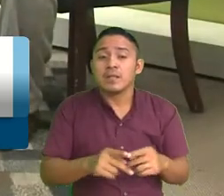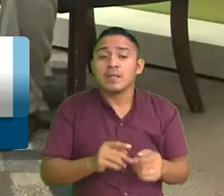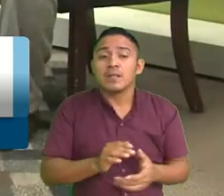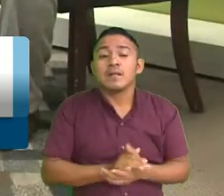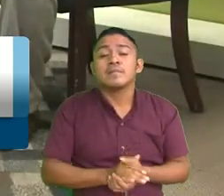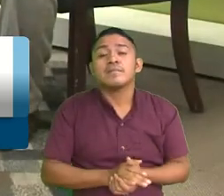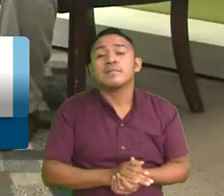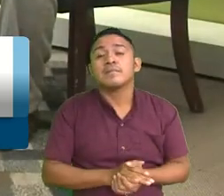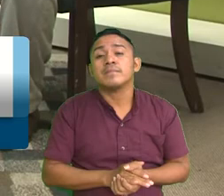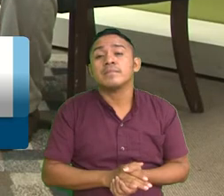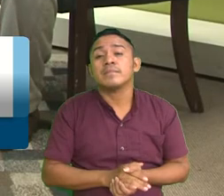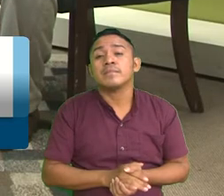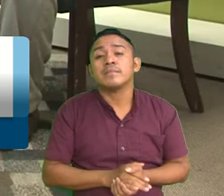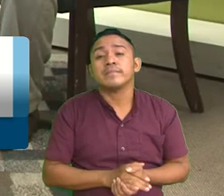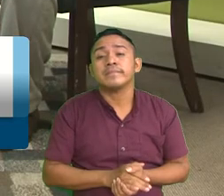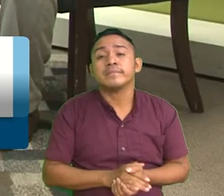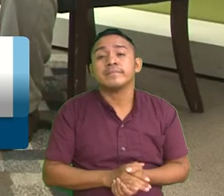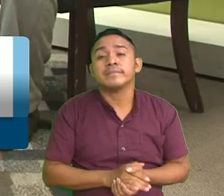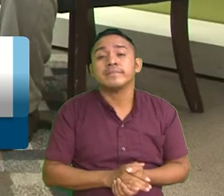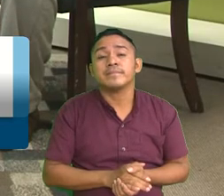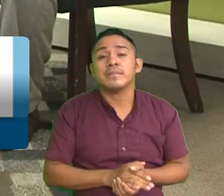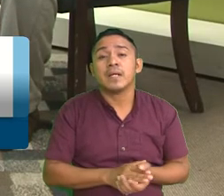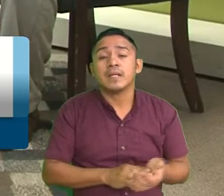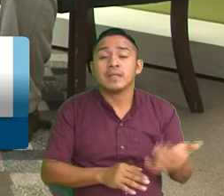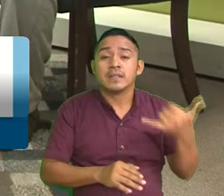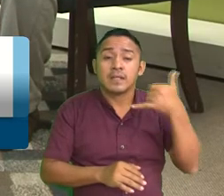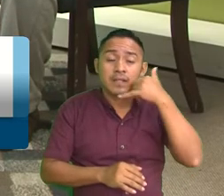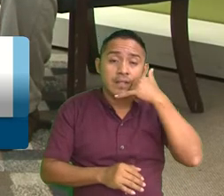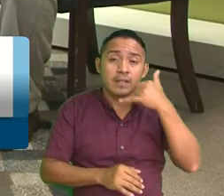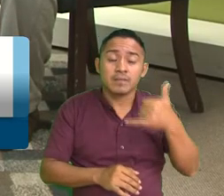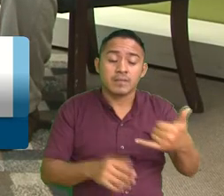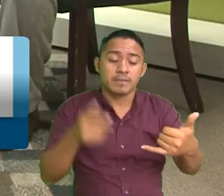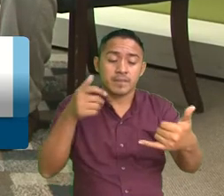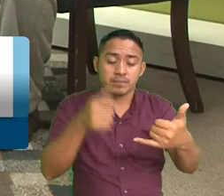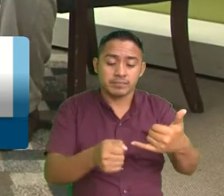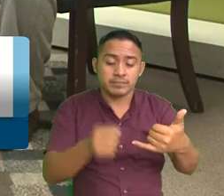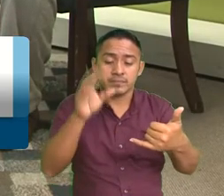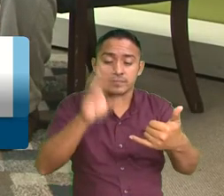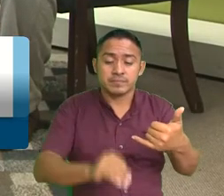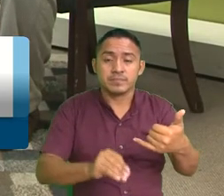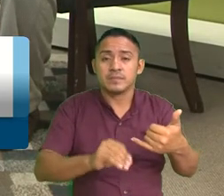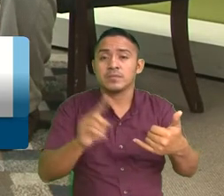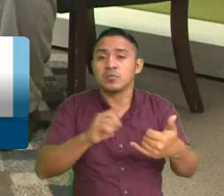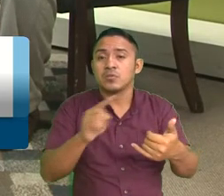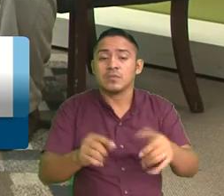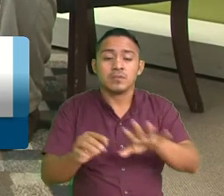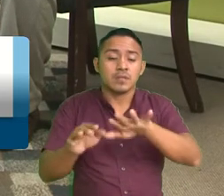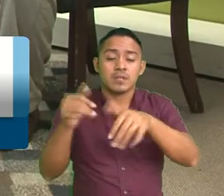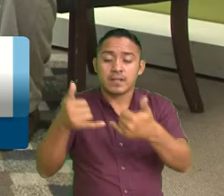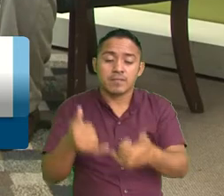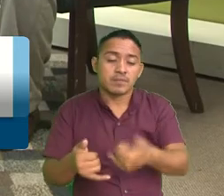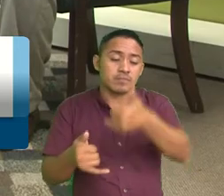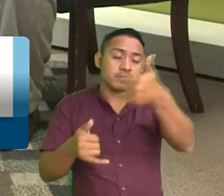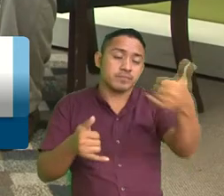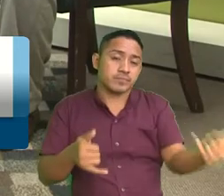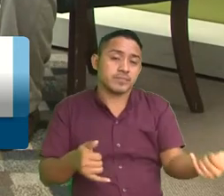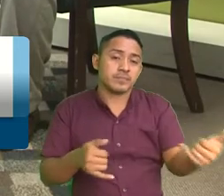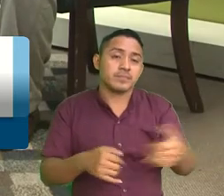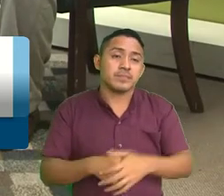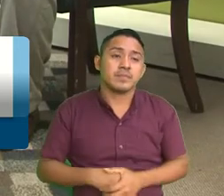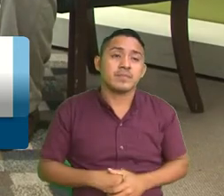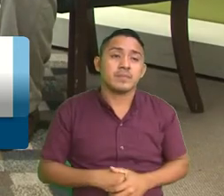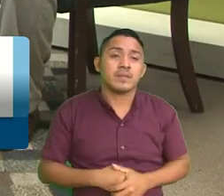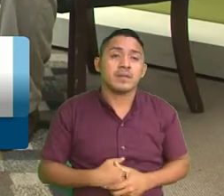hacen es medio lo apagan o ni siquiera lo apagan, solo lo tiran al lado. Y se lo